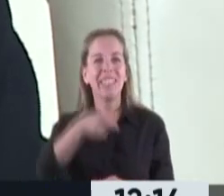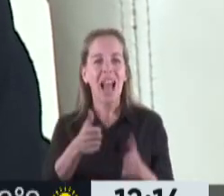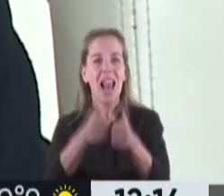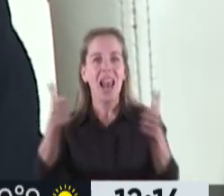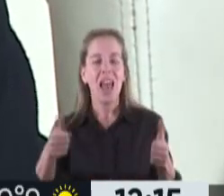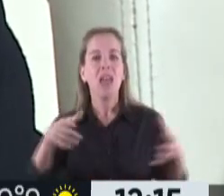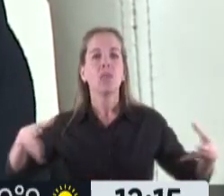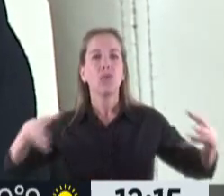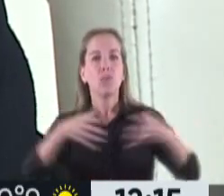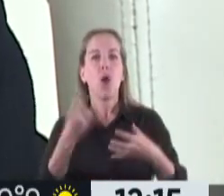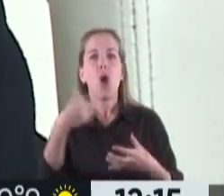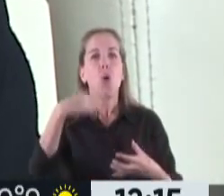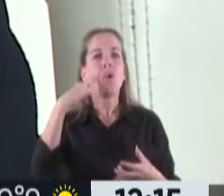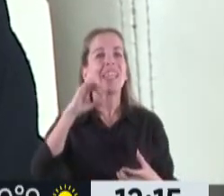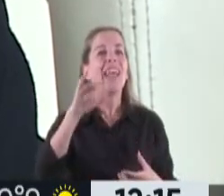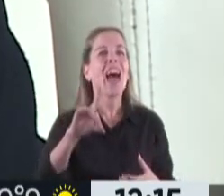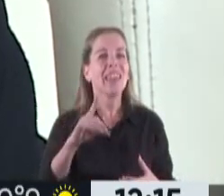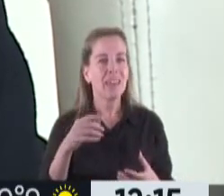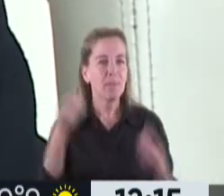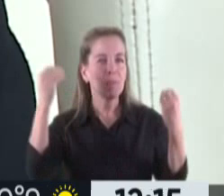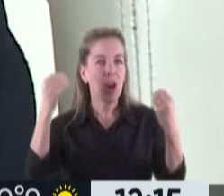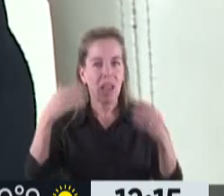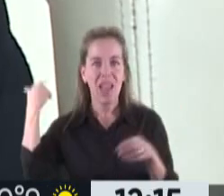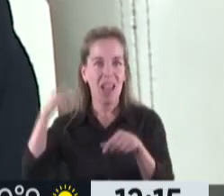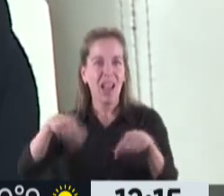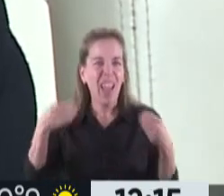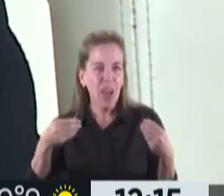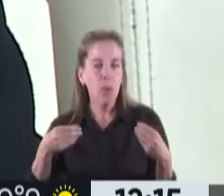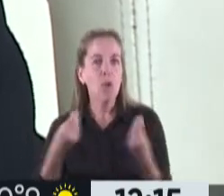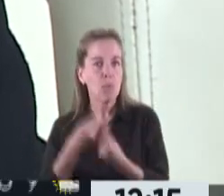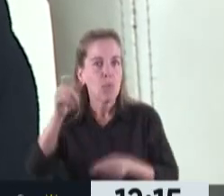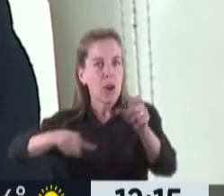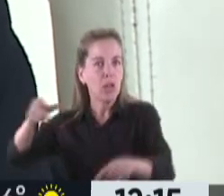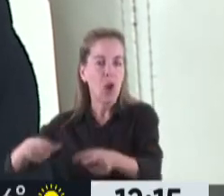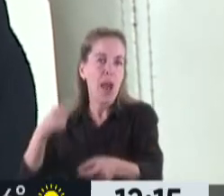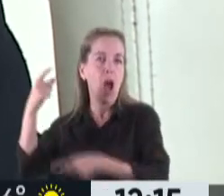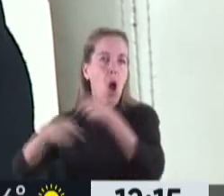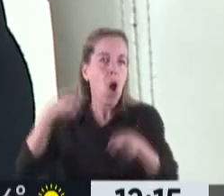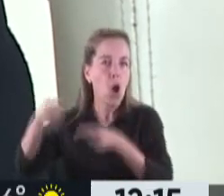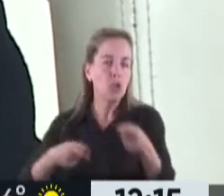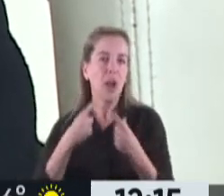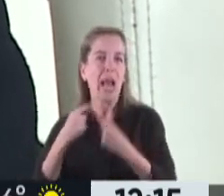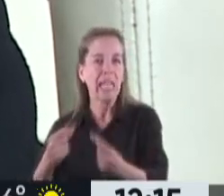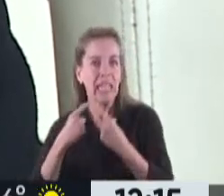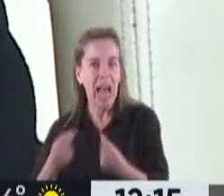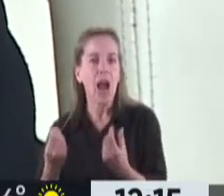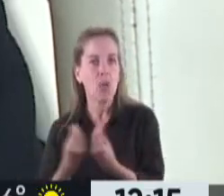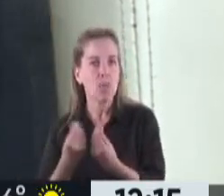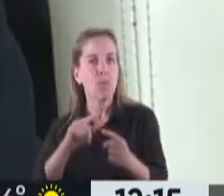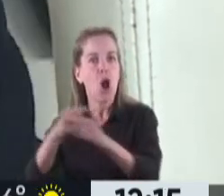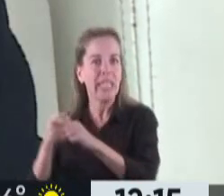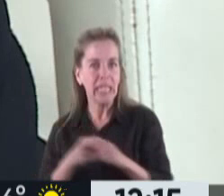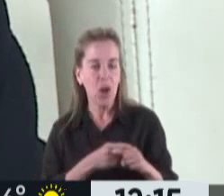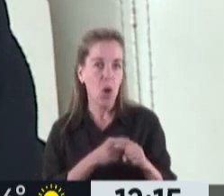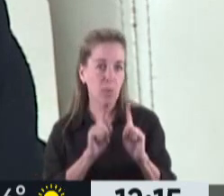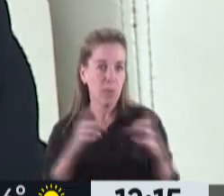unidad, hubo manifestaciones de repudio a algunos dirigentes muy representativos del